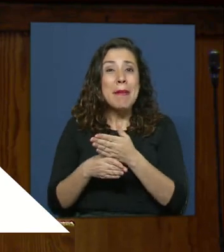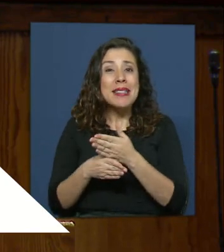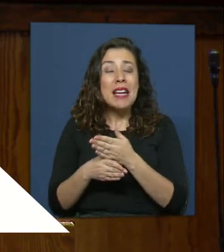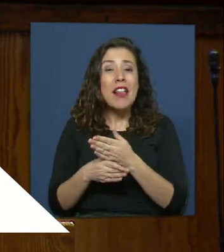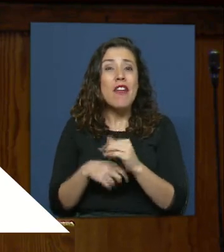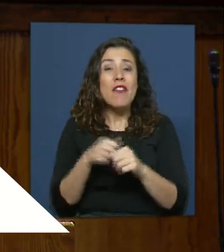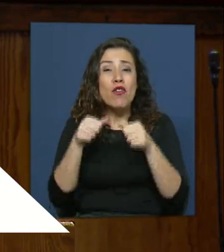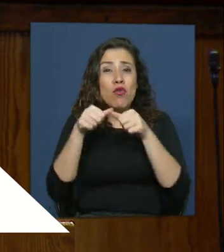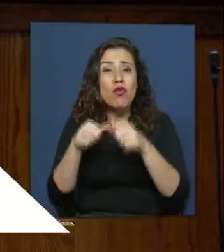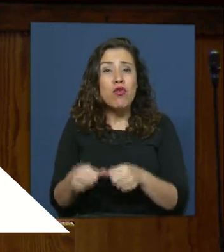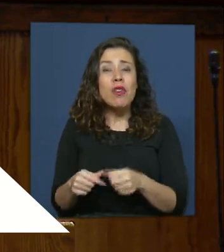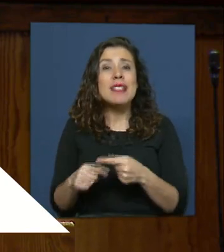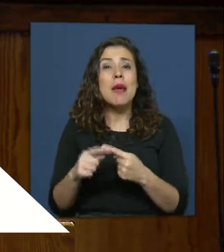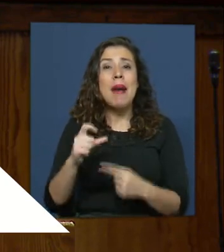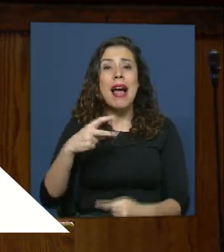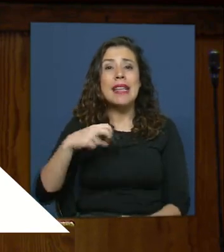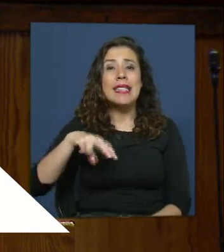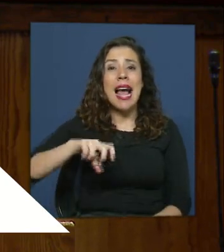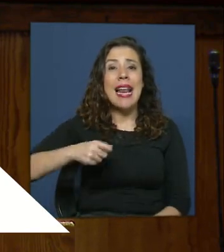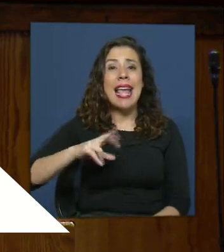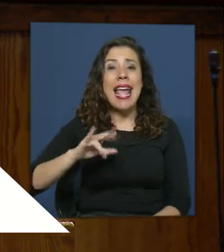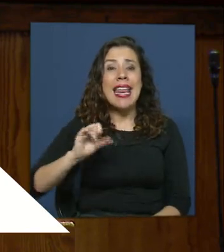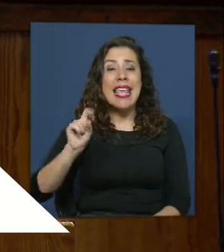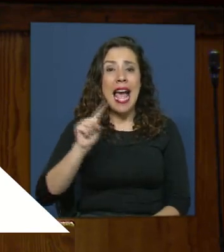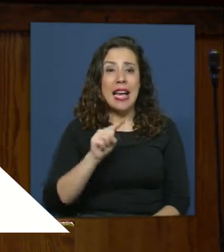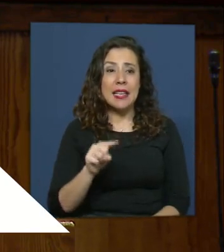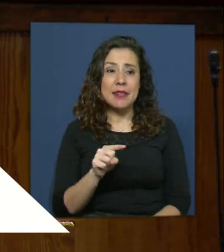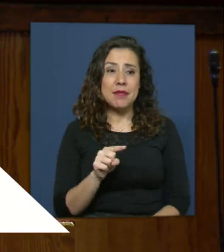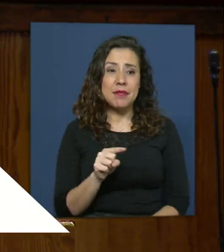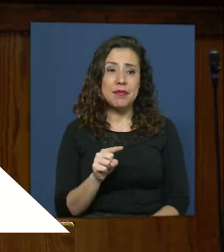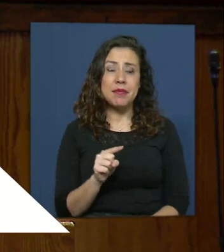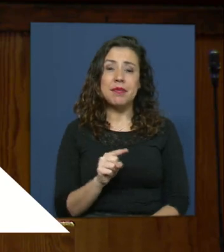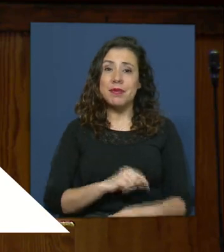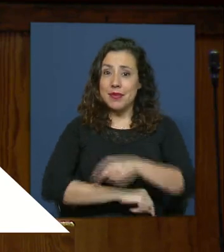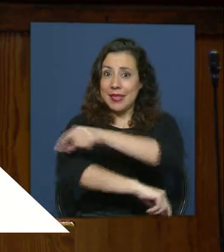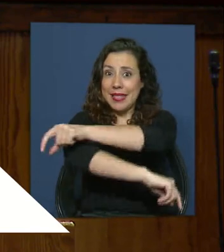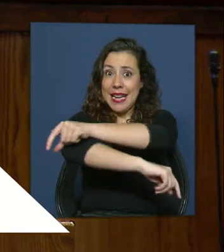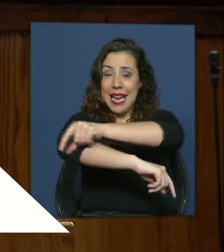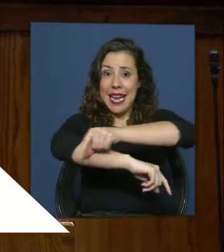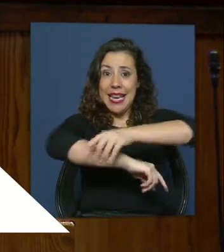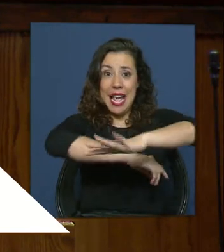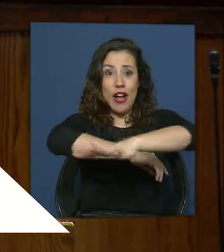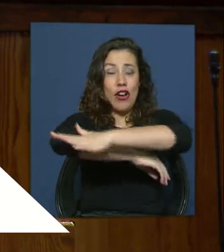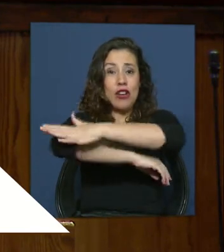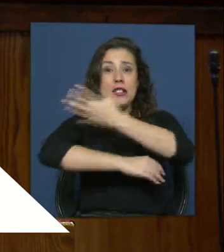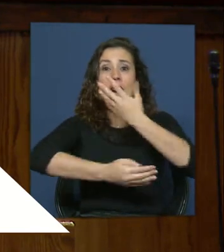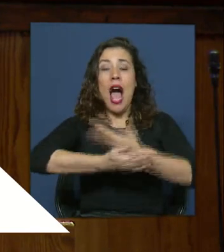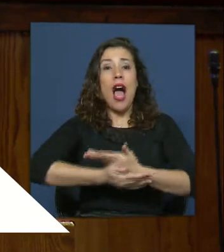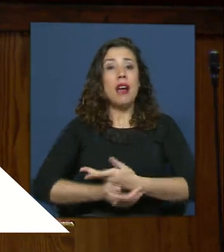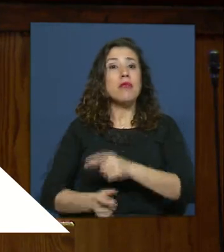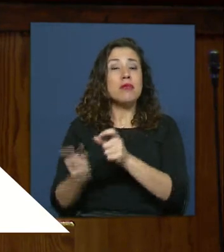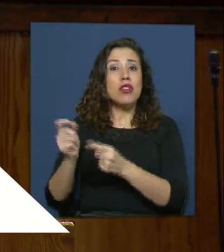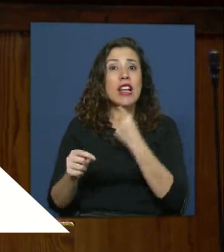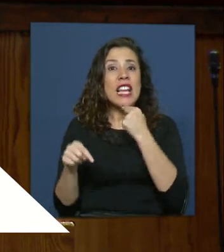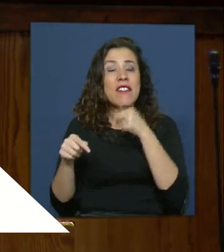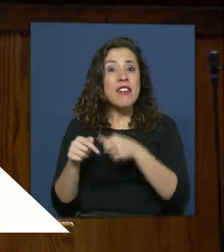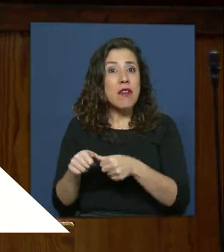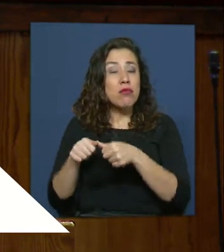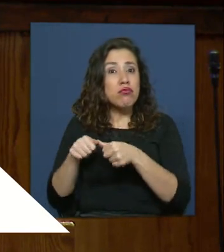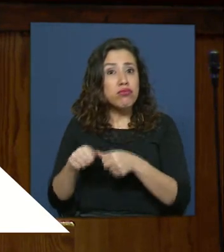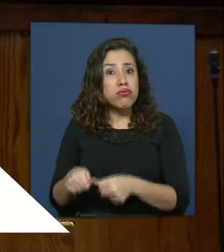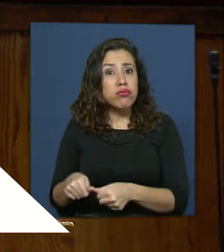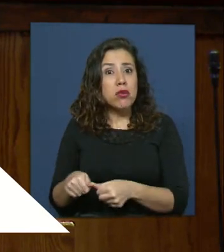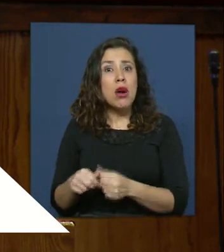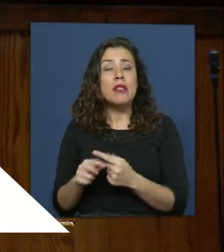las denominadas changuerías a lo largo del litoral. De hecho, a lo largo de la línea costera nos encontramos con asentamientos humanos permanentes